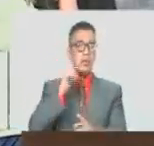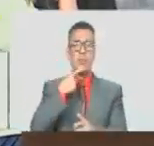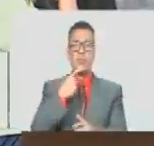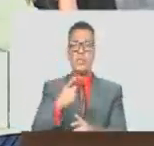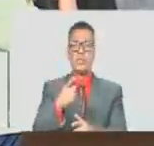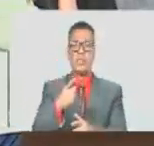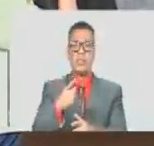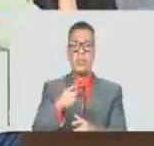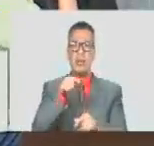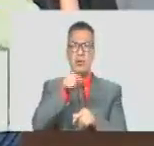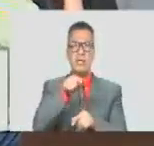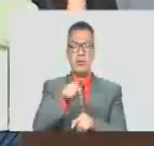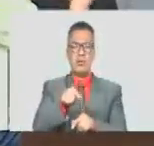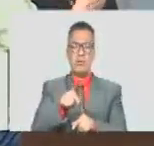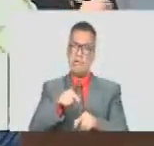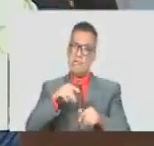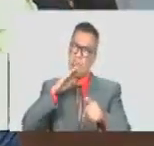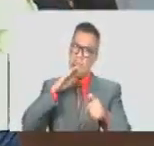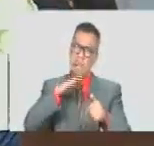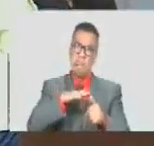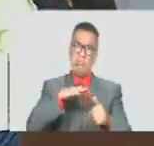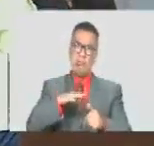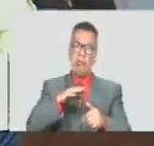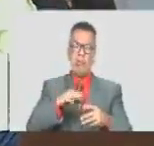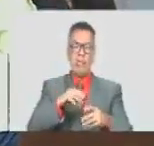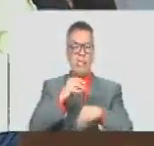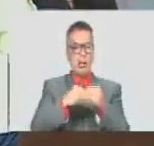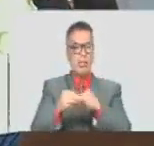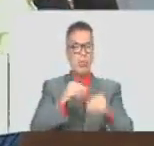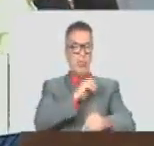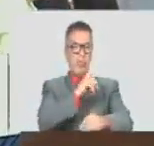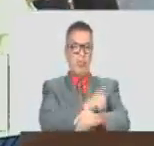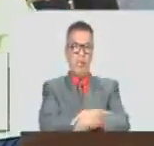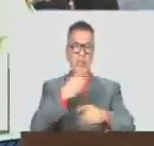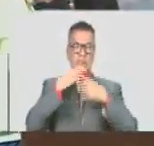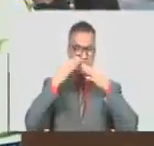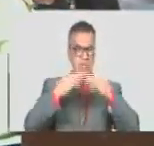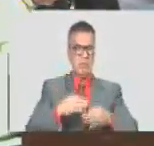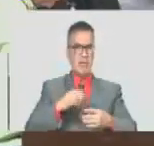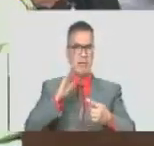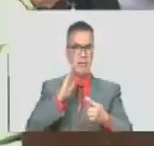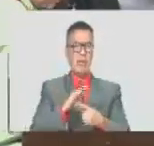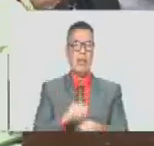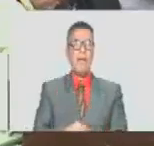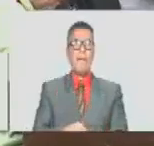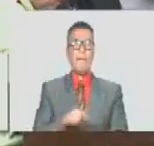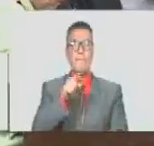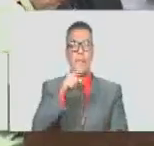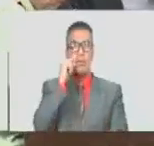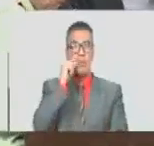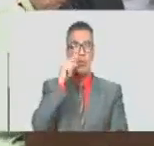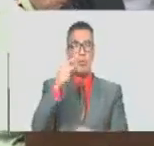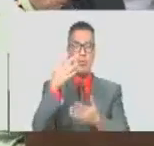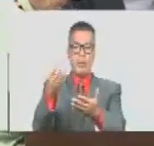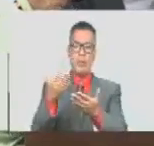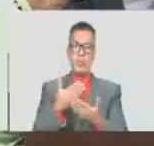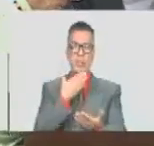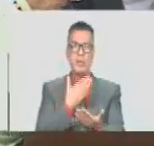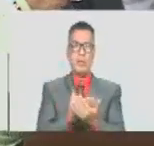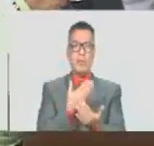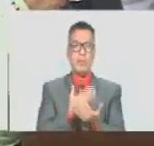flagelo hay que atacarlo con medidas fuertes y extraordinarias. Pero ese hombre que recibió el